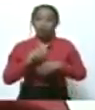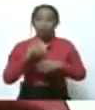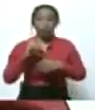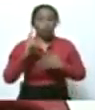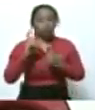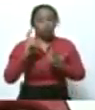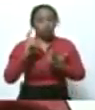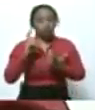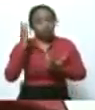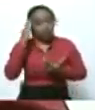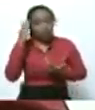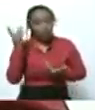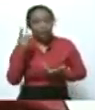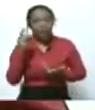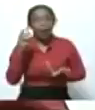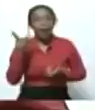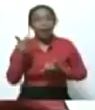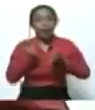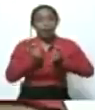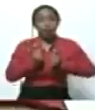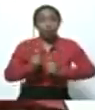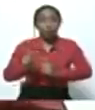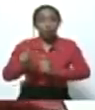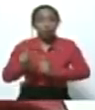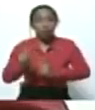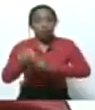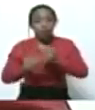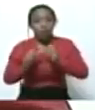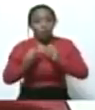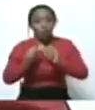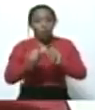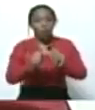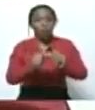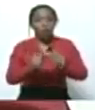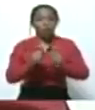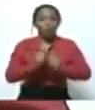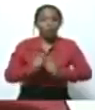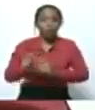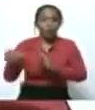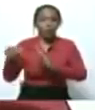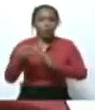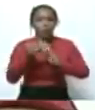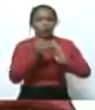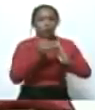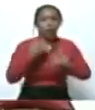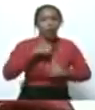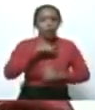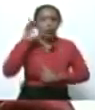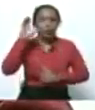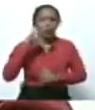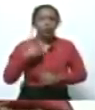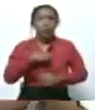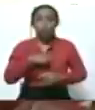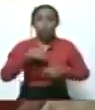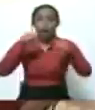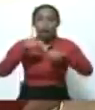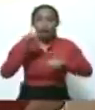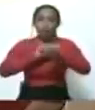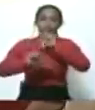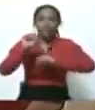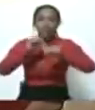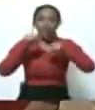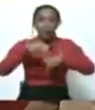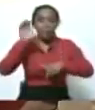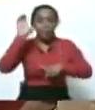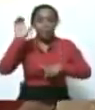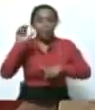nada, Marcos, que ellos intenten y sigan intentando atacar a nuestro país. Nosotros estaremos aquí para defendernos. Lo